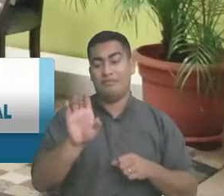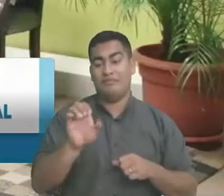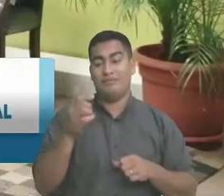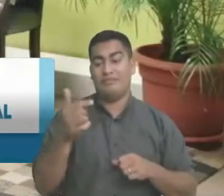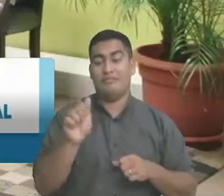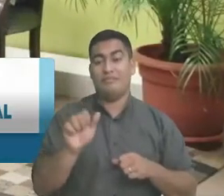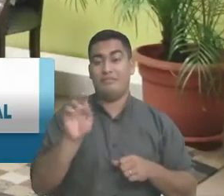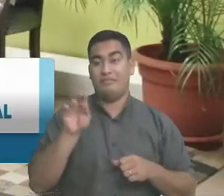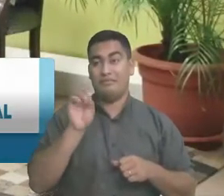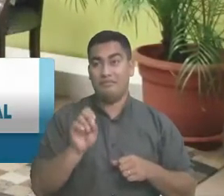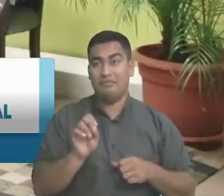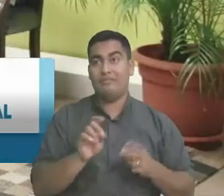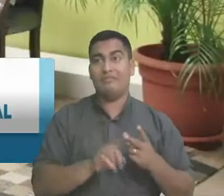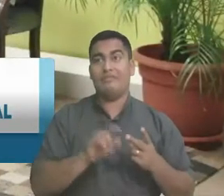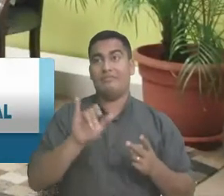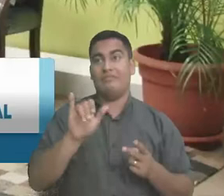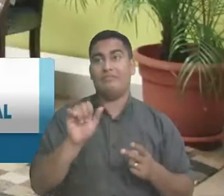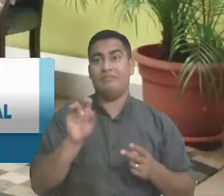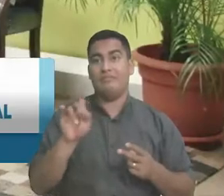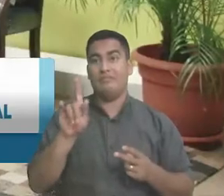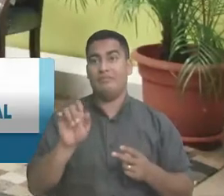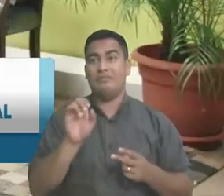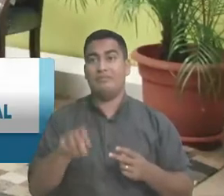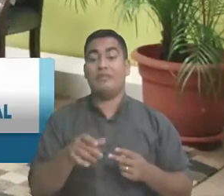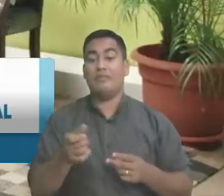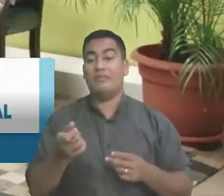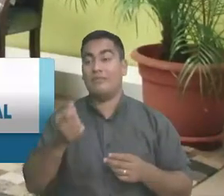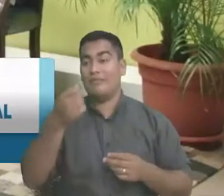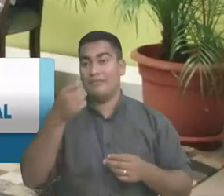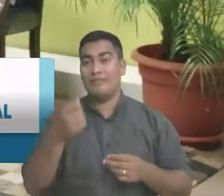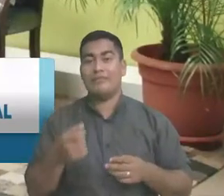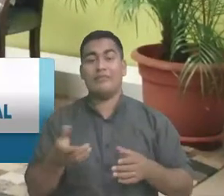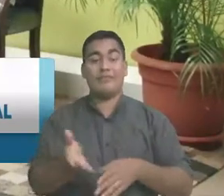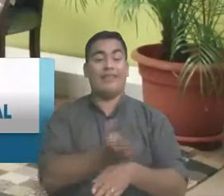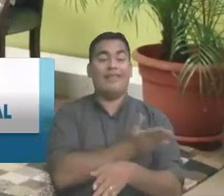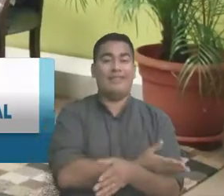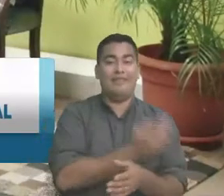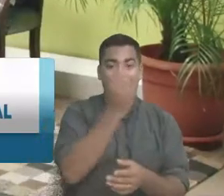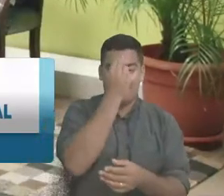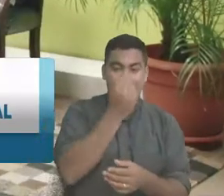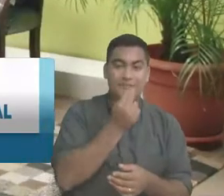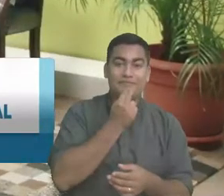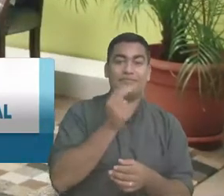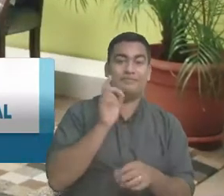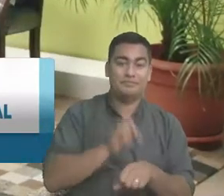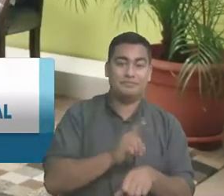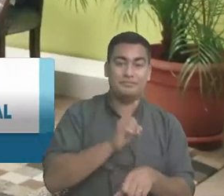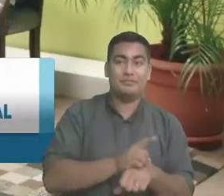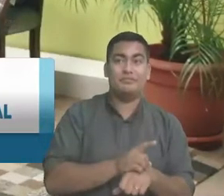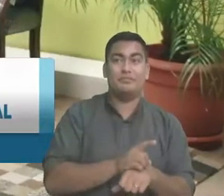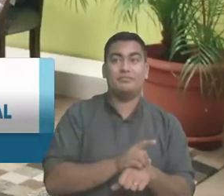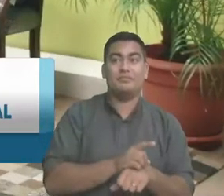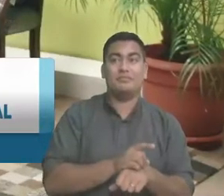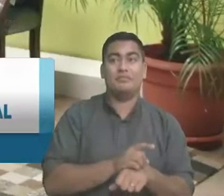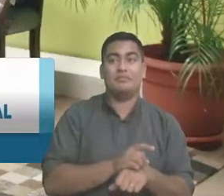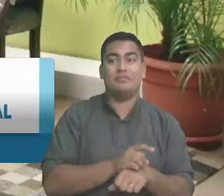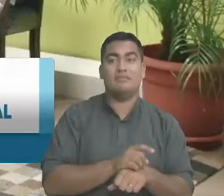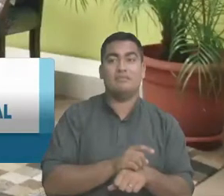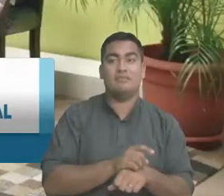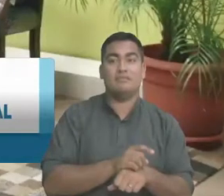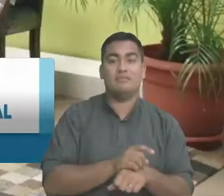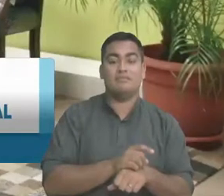que sí. Se le brinda el fitofármaco, que es la planta. Claro, primero tiene que pasar la consulta. Claro que sí, mediante un proceso